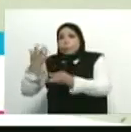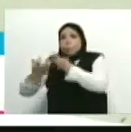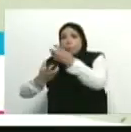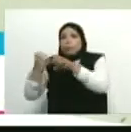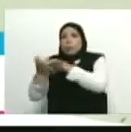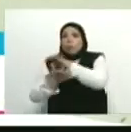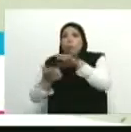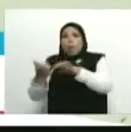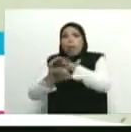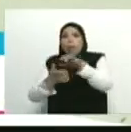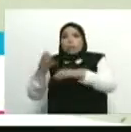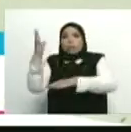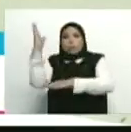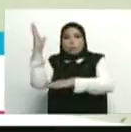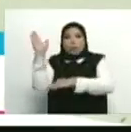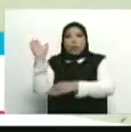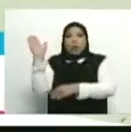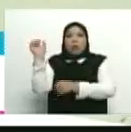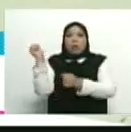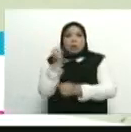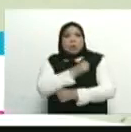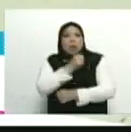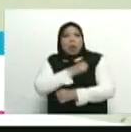En Barquisimeto, en Maracaibo, en Chacao.